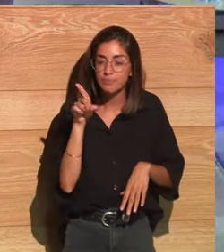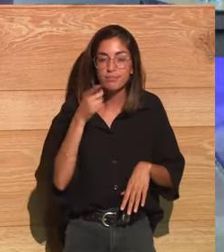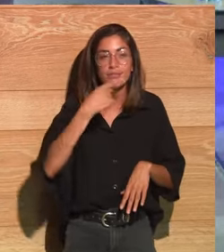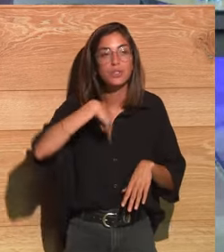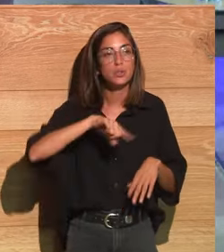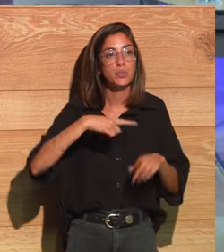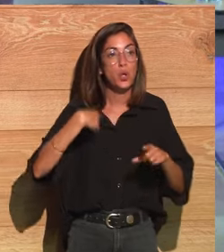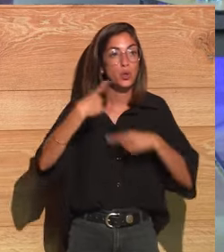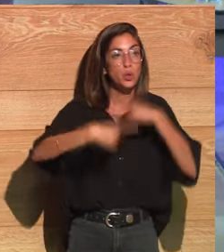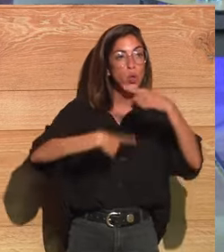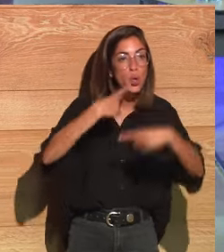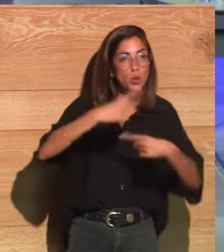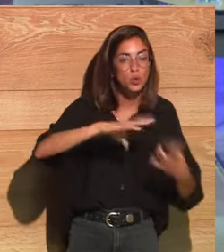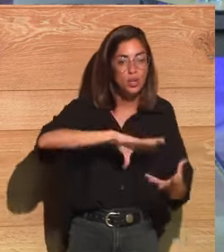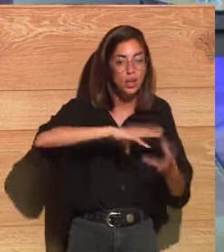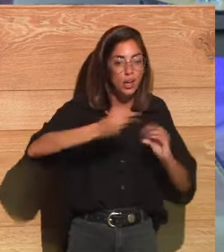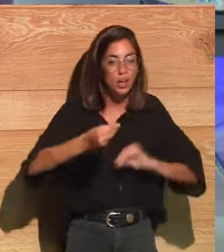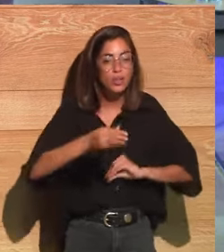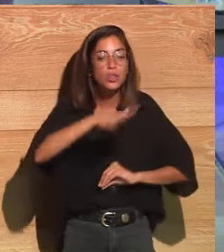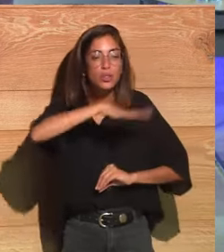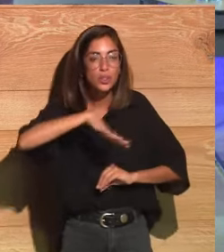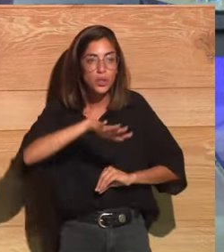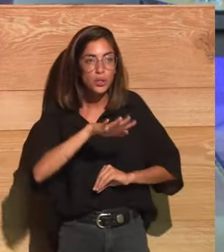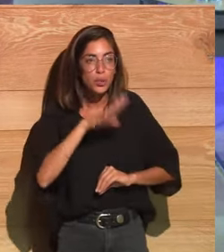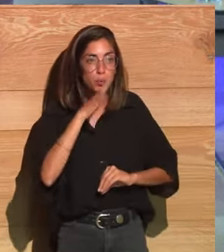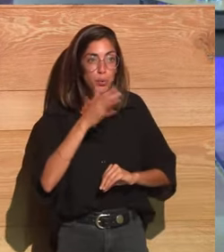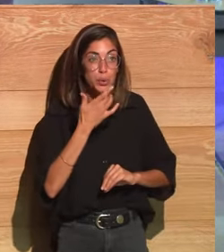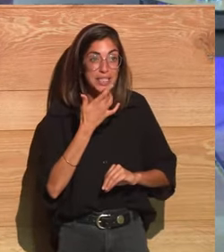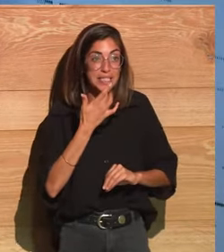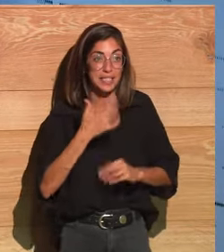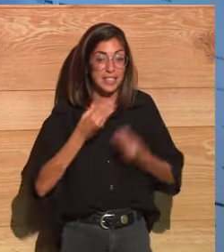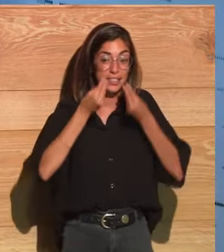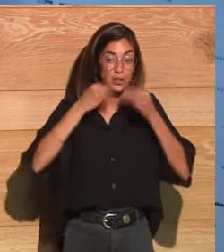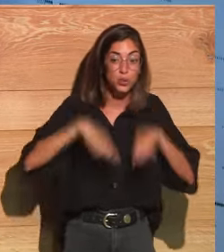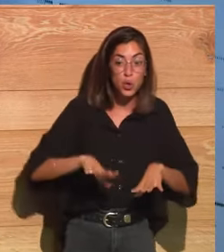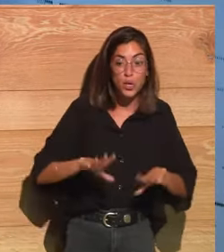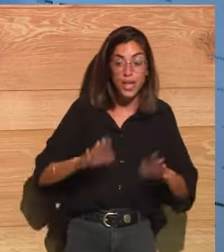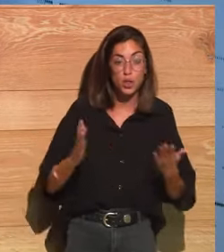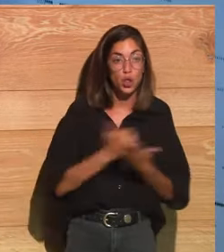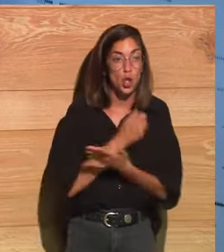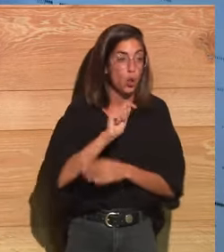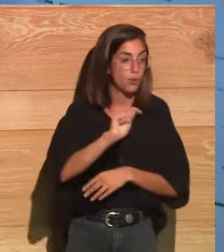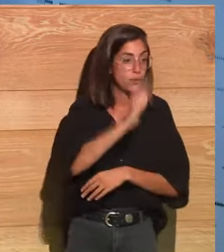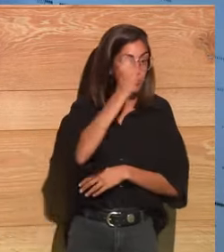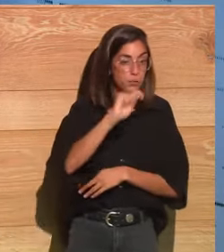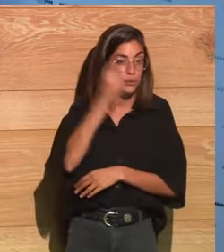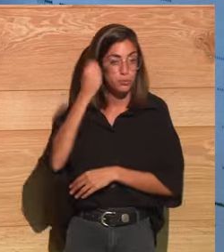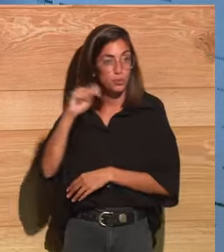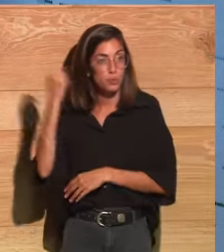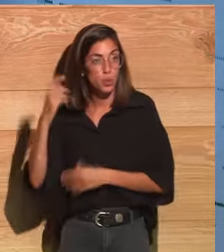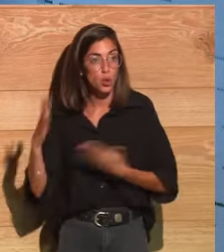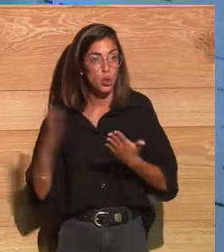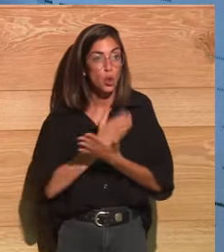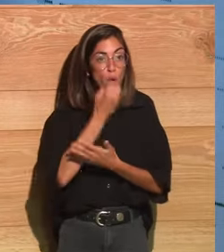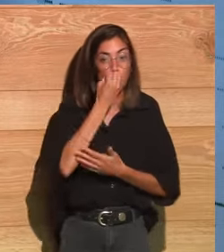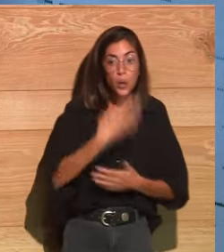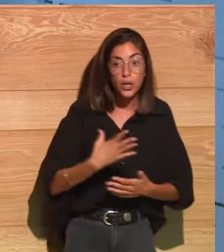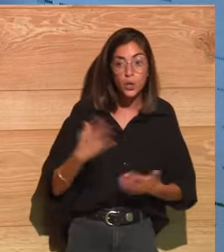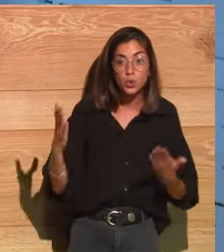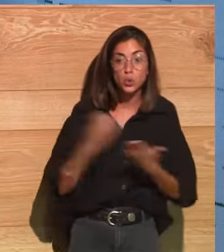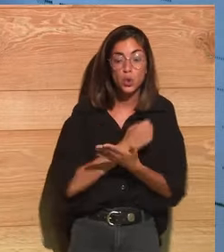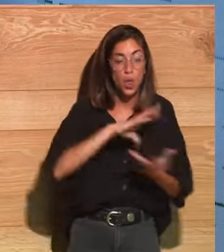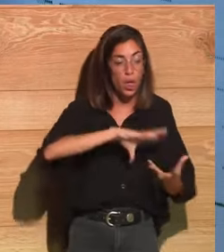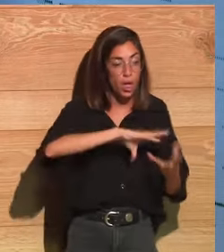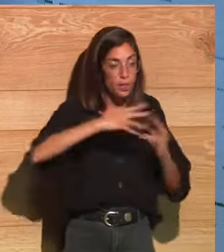que es el día a día, todo lo demás? Porque si realmente es esa historia tan triunfalista en la que todo es bueno, todo es